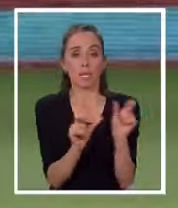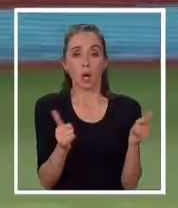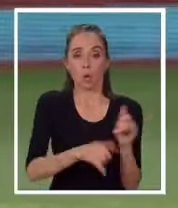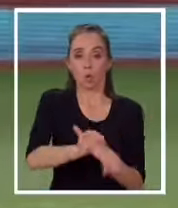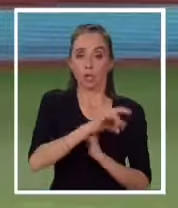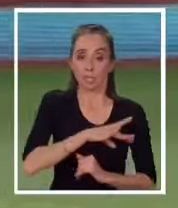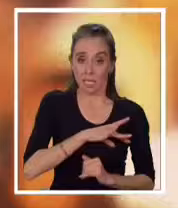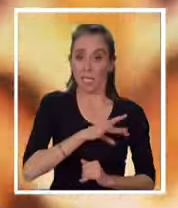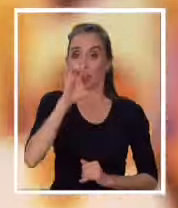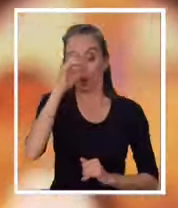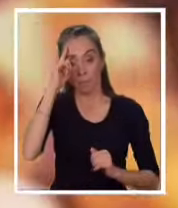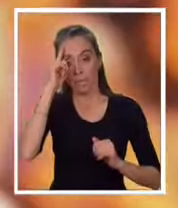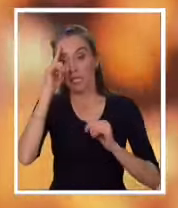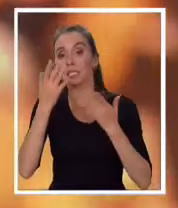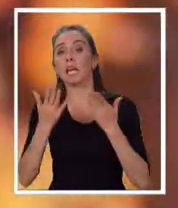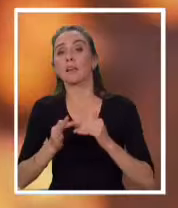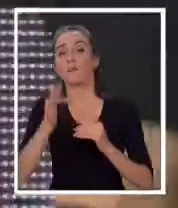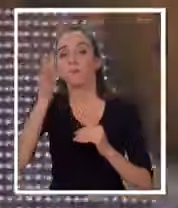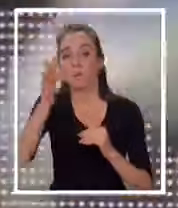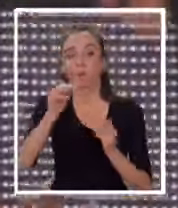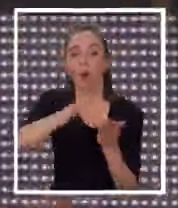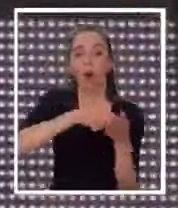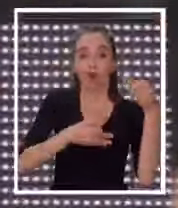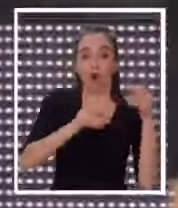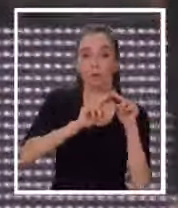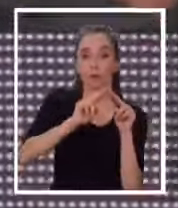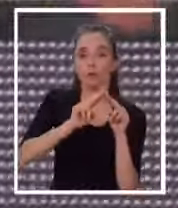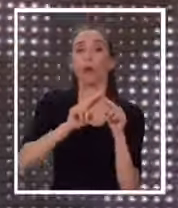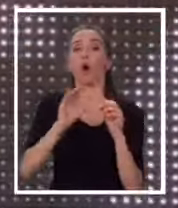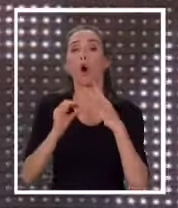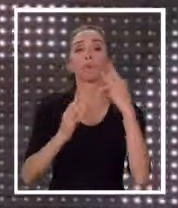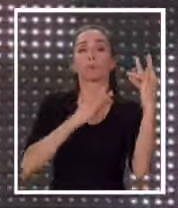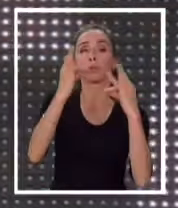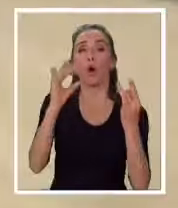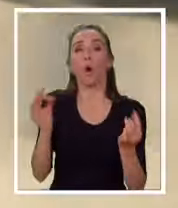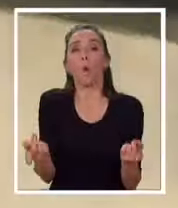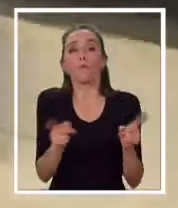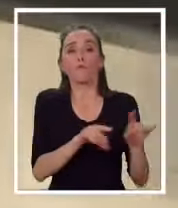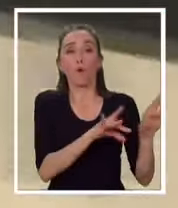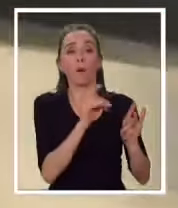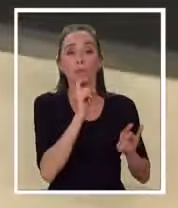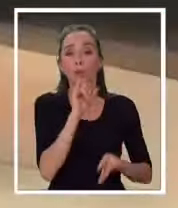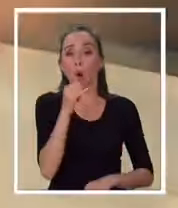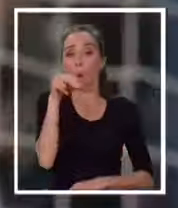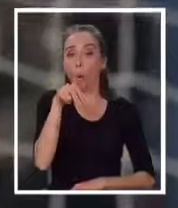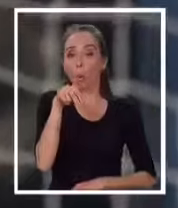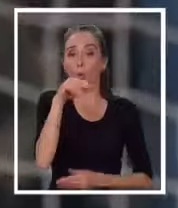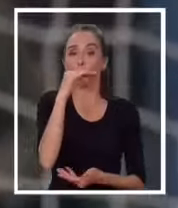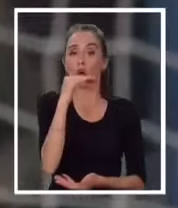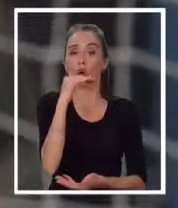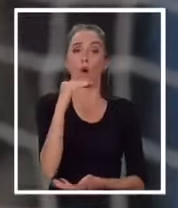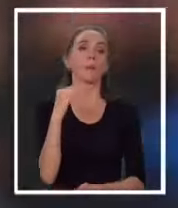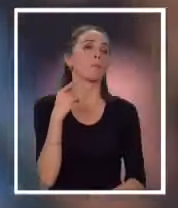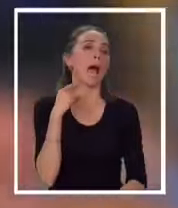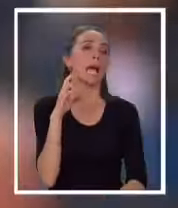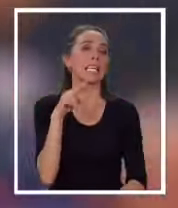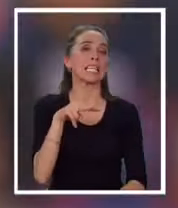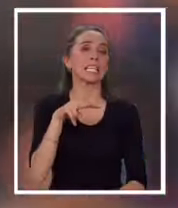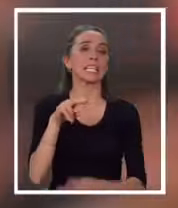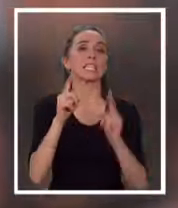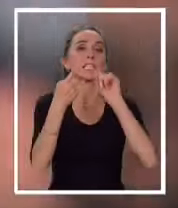se mueven, piensan en su futuro, arreglan sus contratos y también se ven de vuelta en la roja. Eso pasará en junio en la Copa Kirin, en